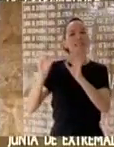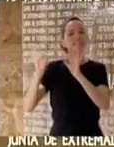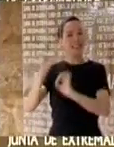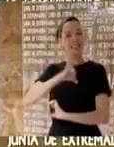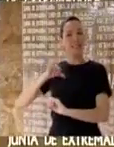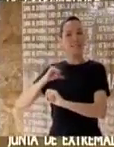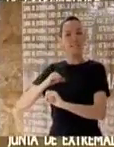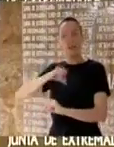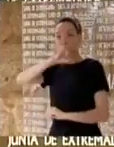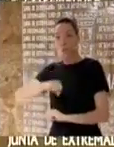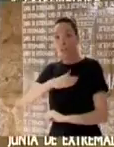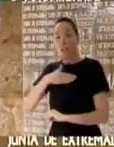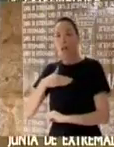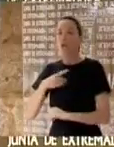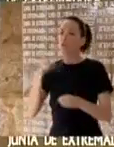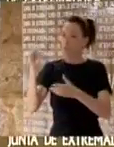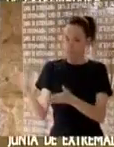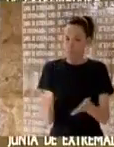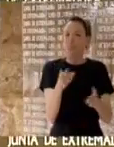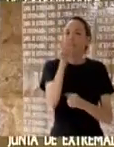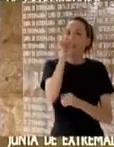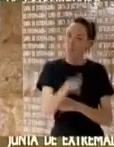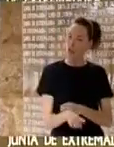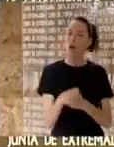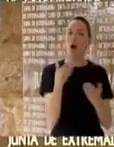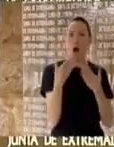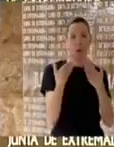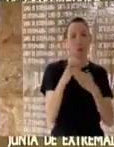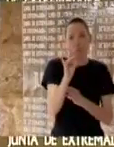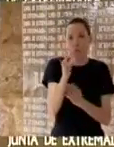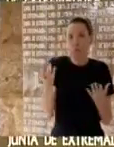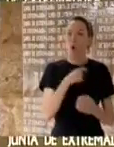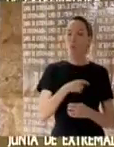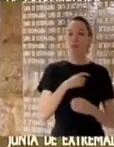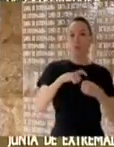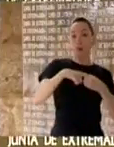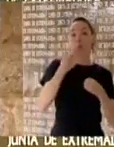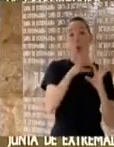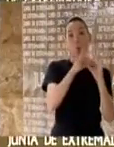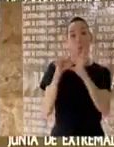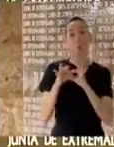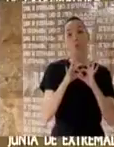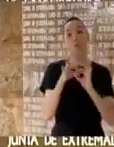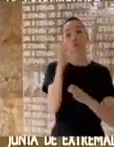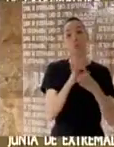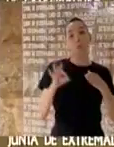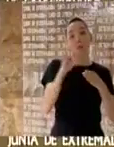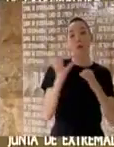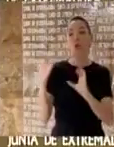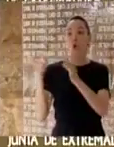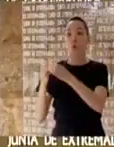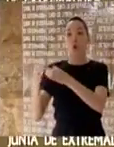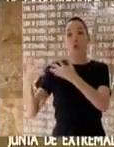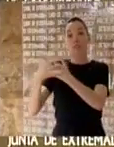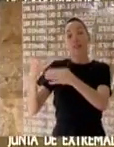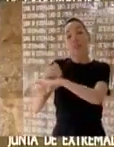también del debate en esta comisión. Sería también muy importante que Unidos Podemos y el Grupo Parlamentario de Ciudadanos participaran